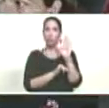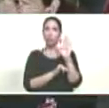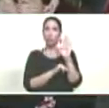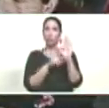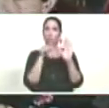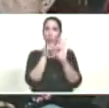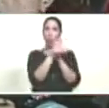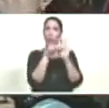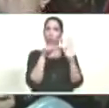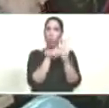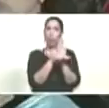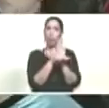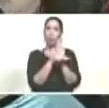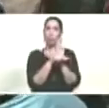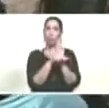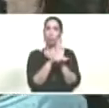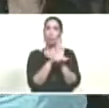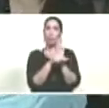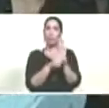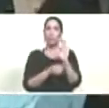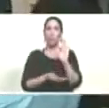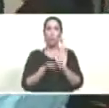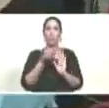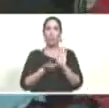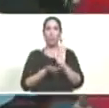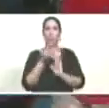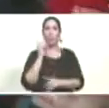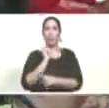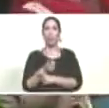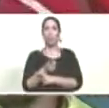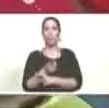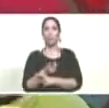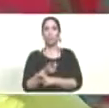acción fundamental debe ser